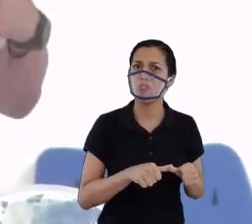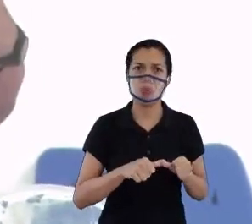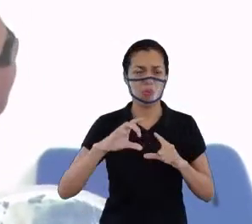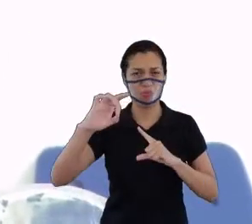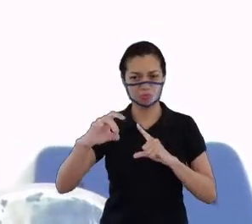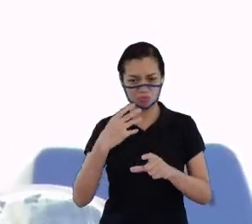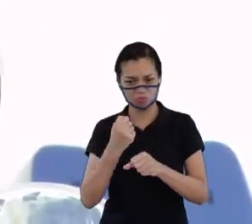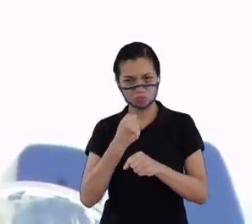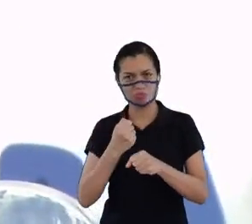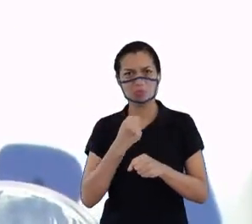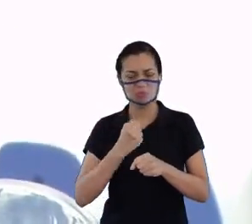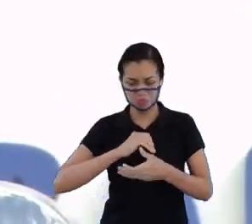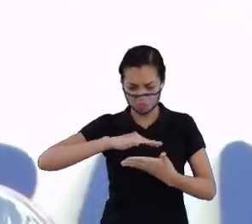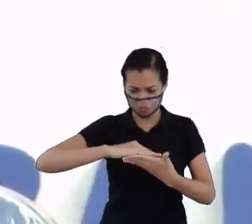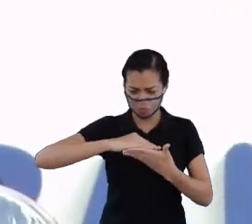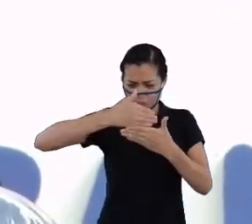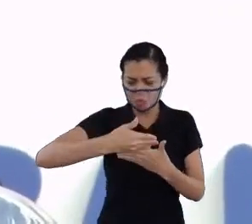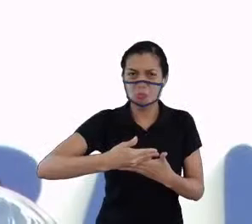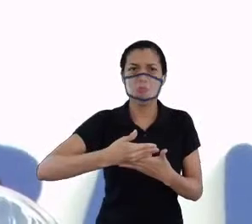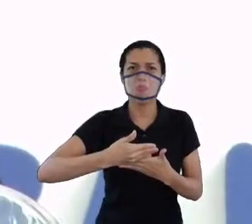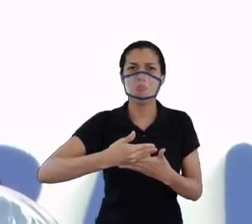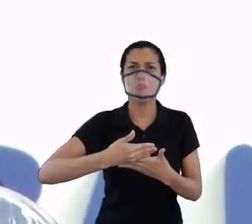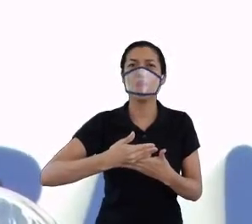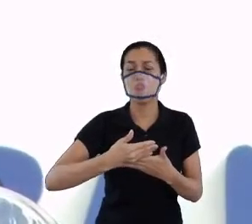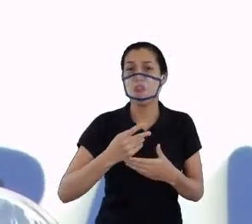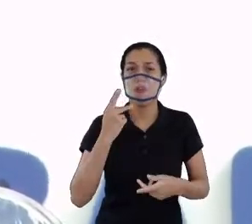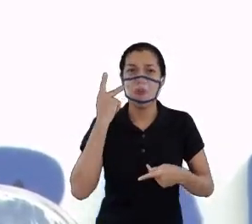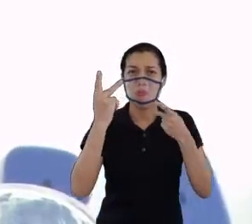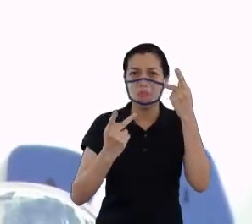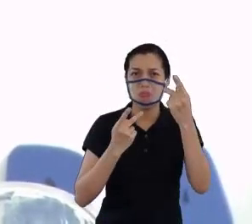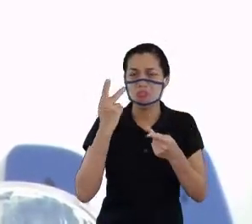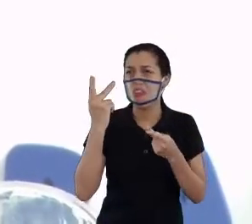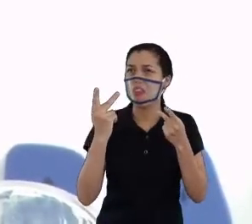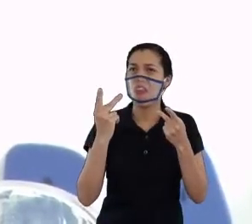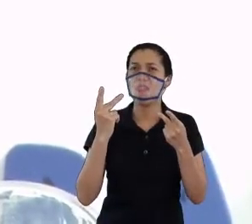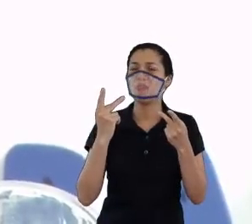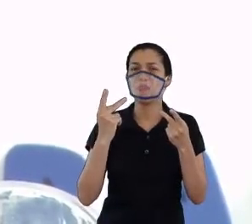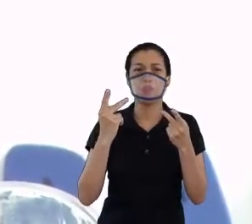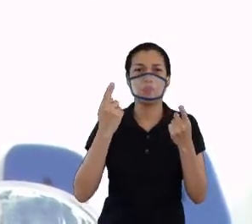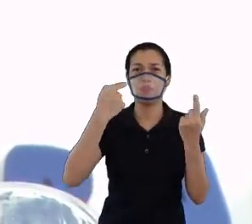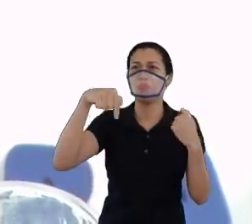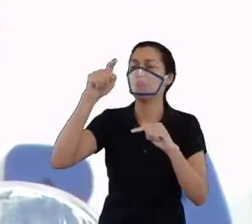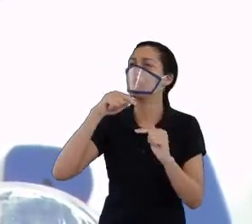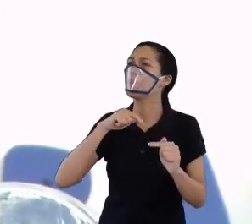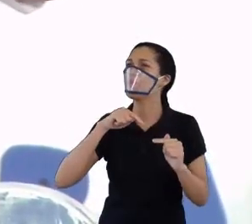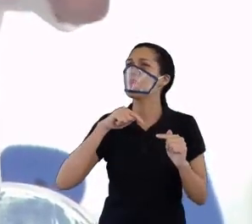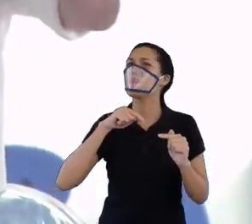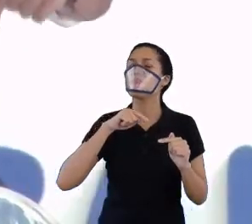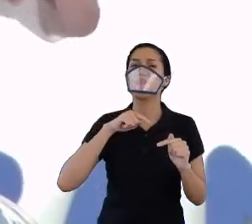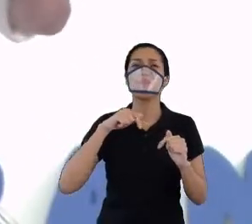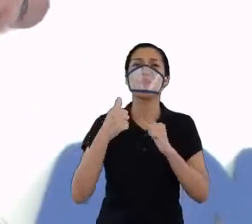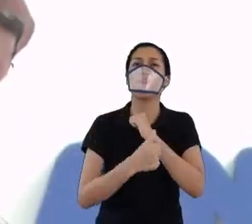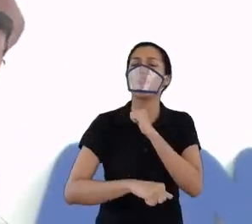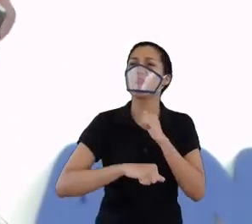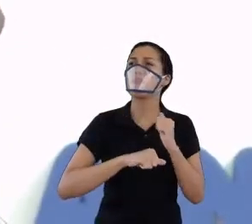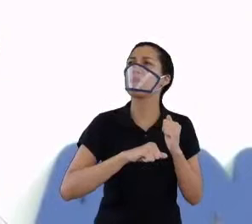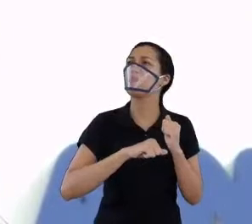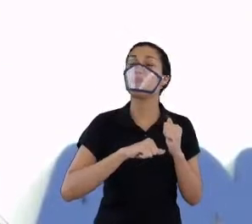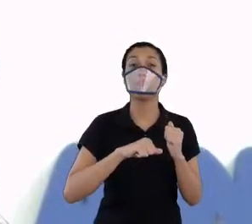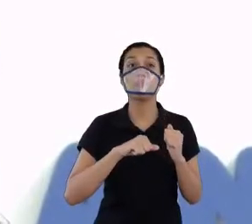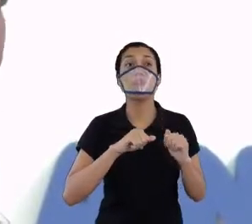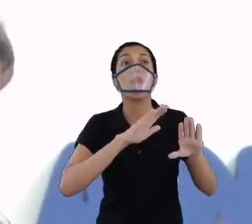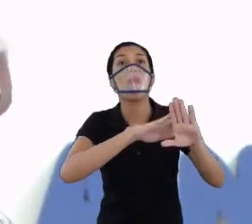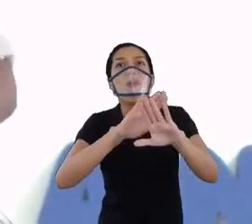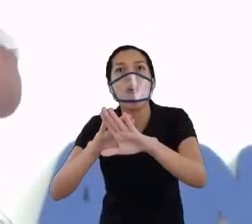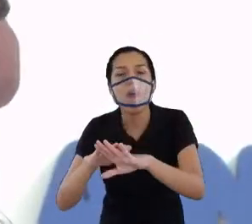armados de un computador, de un viaje a la semana, le podemos decir a la mayoría de colombianos que aquí los estamos esperando. Que